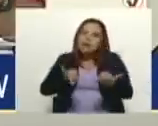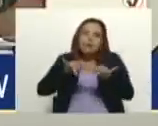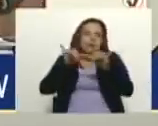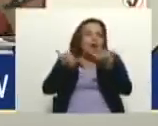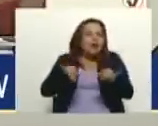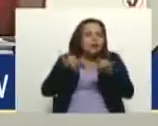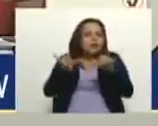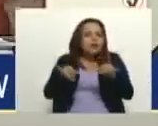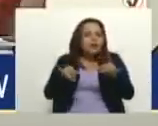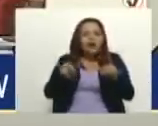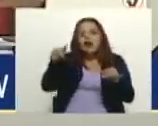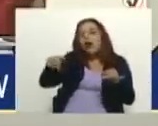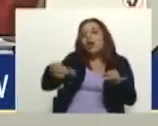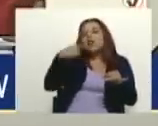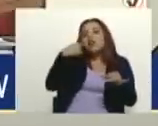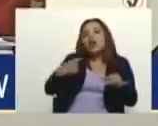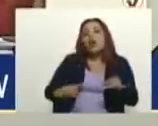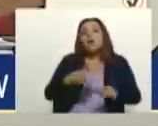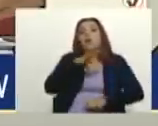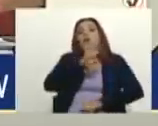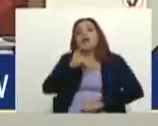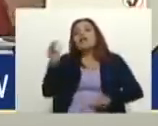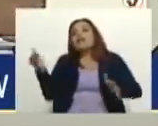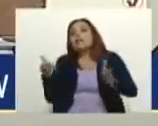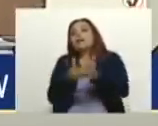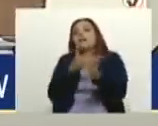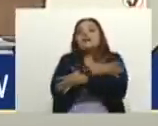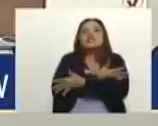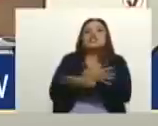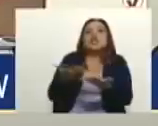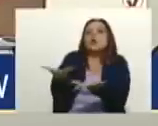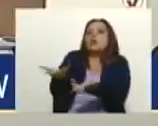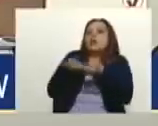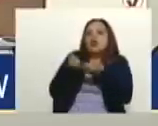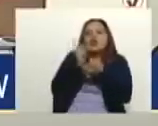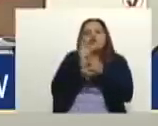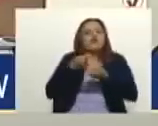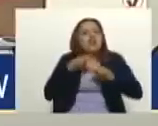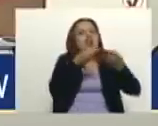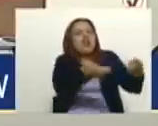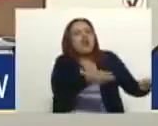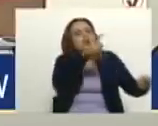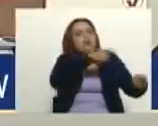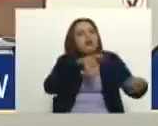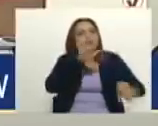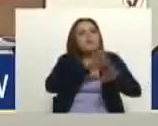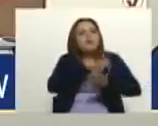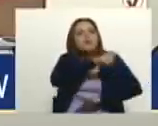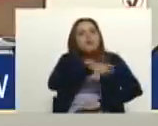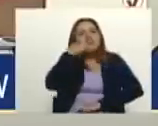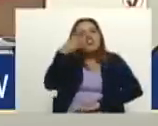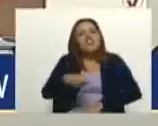Que hoy dicen que tienen 40 mil millones guardados que no se lo van a entregar al pueblo, porque el pueblo tiene que sufrir.